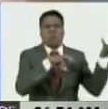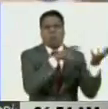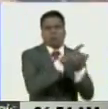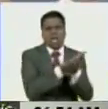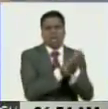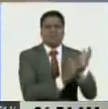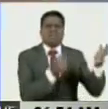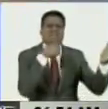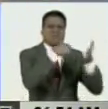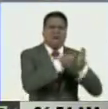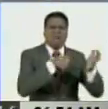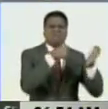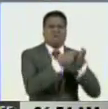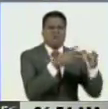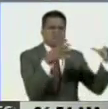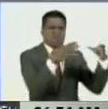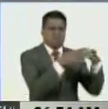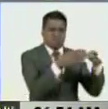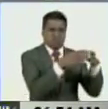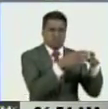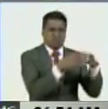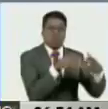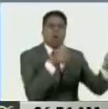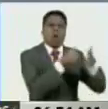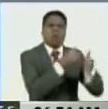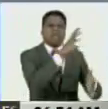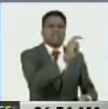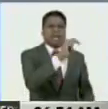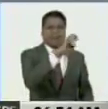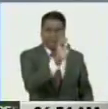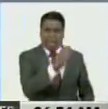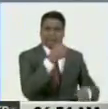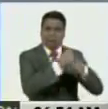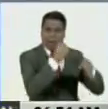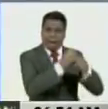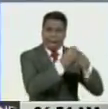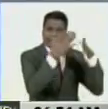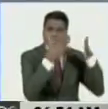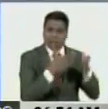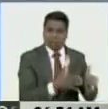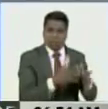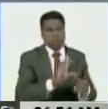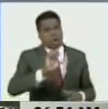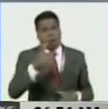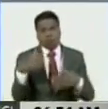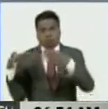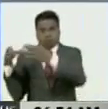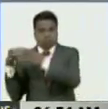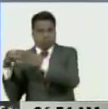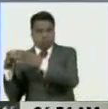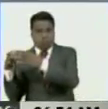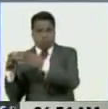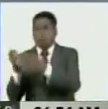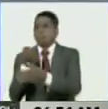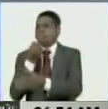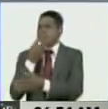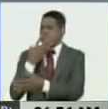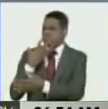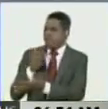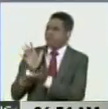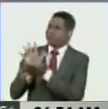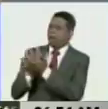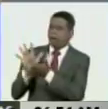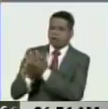el atropello hacia nuestros funcionarios, y otras organizaciones o miembros de unas